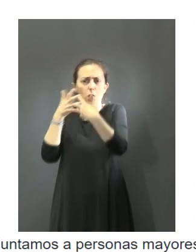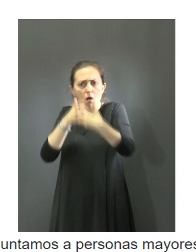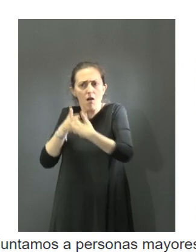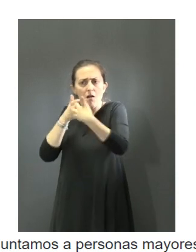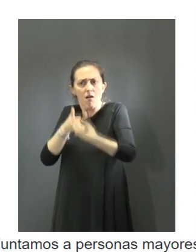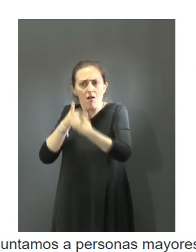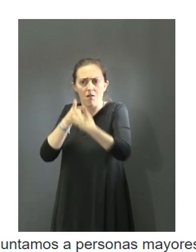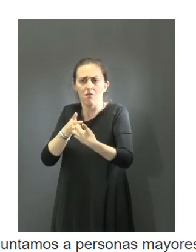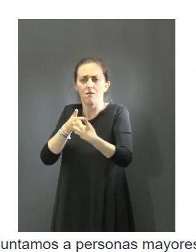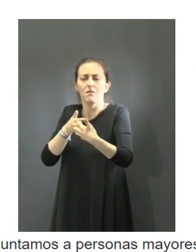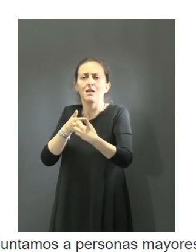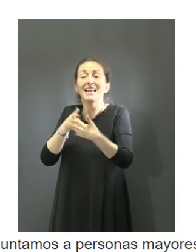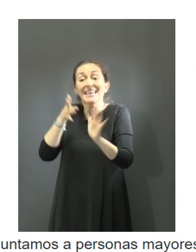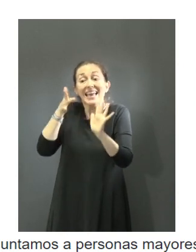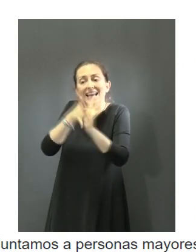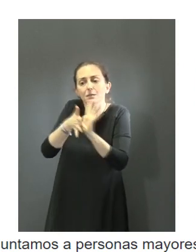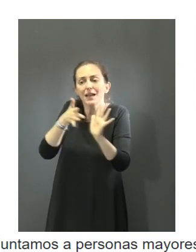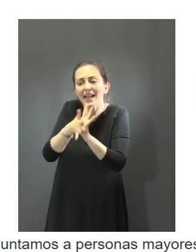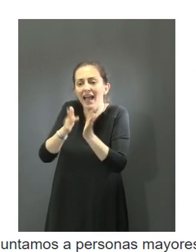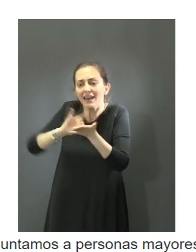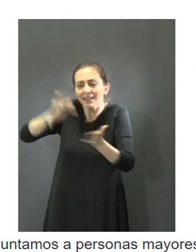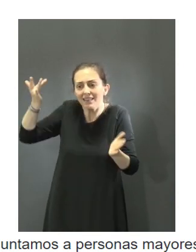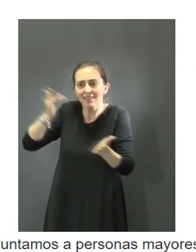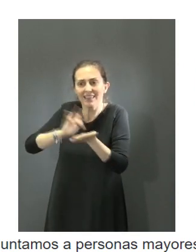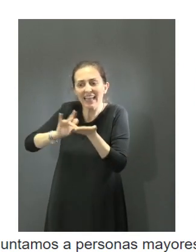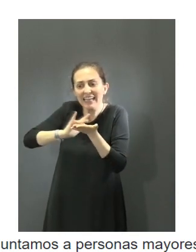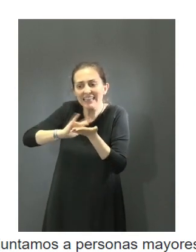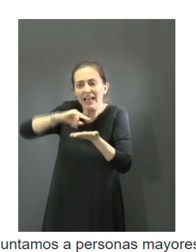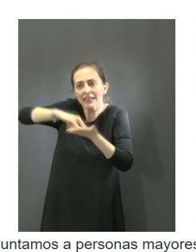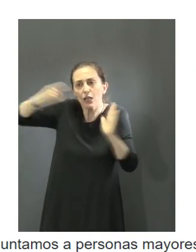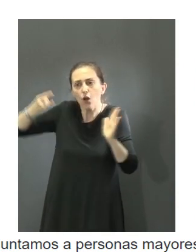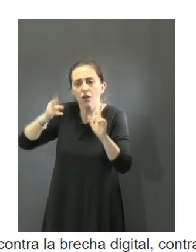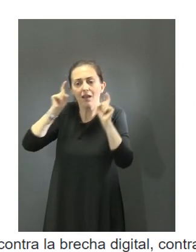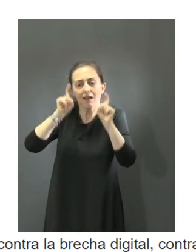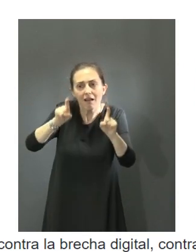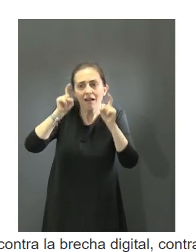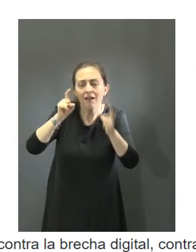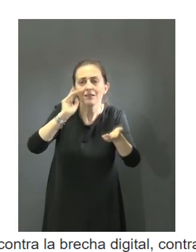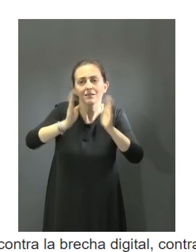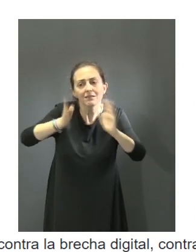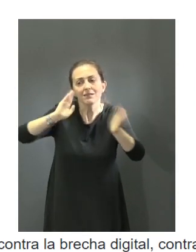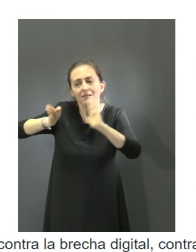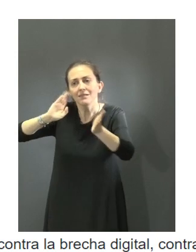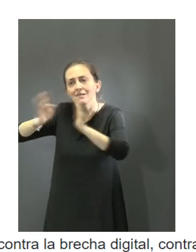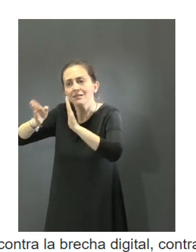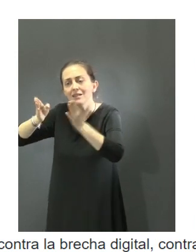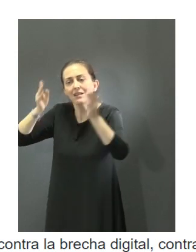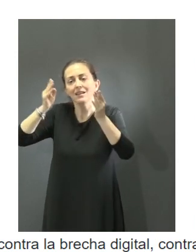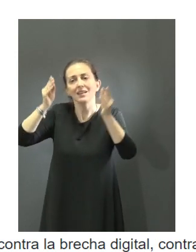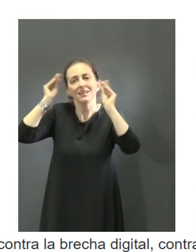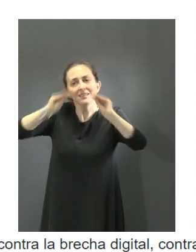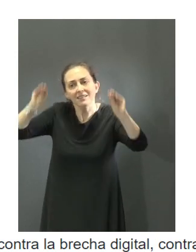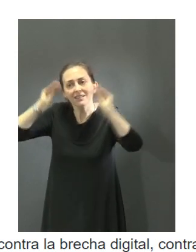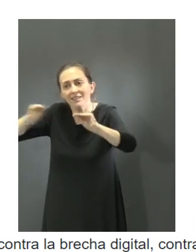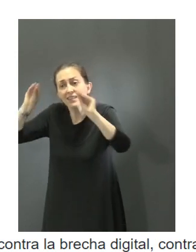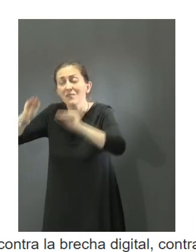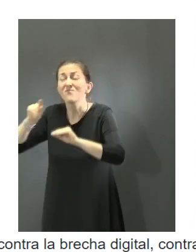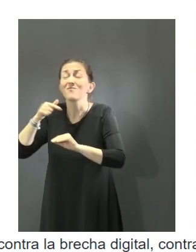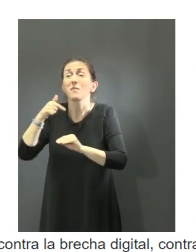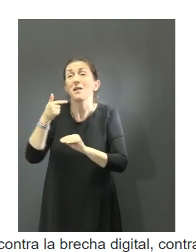y vamos explicando todas esas herramientas, concienciando. Hay una problemática con la que nos